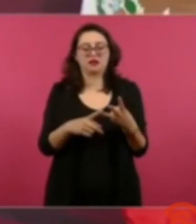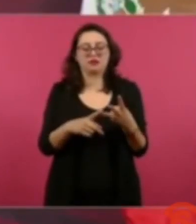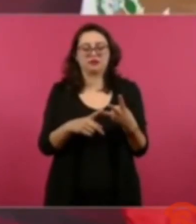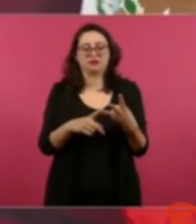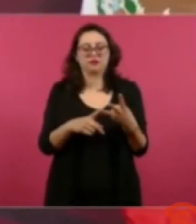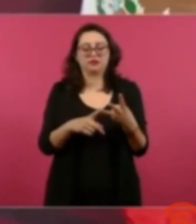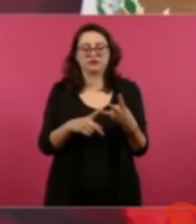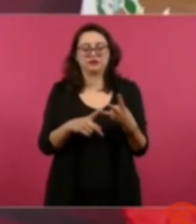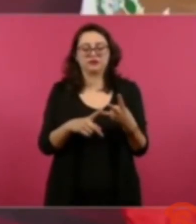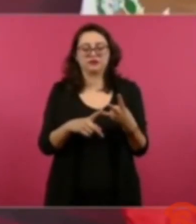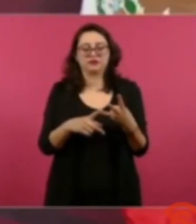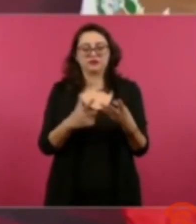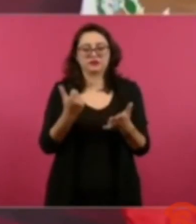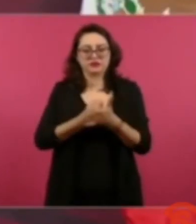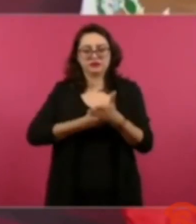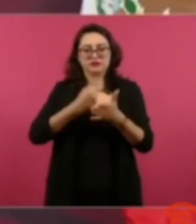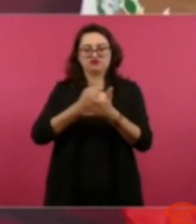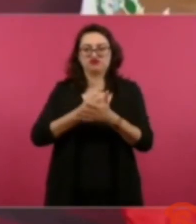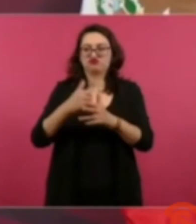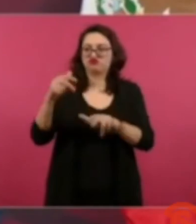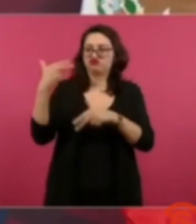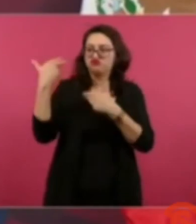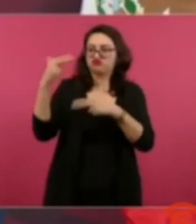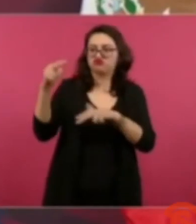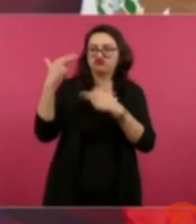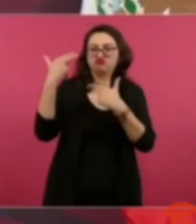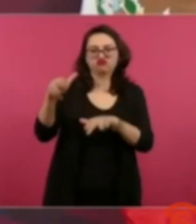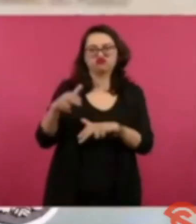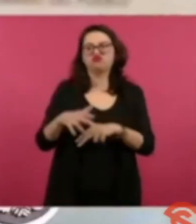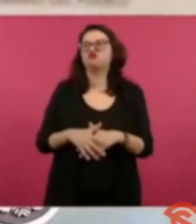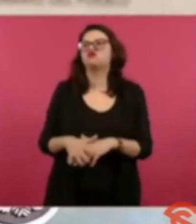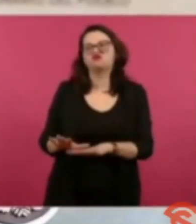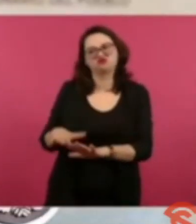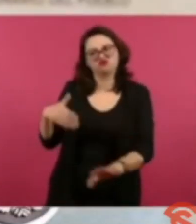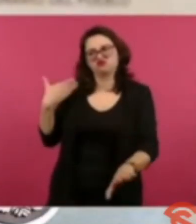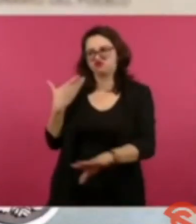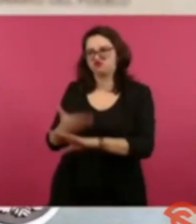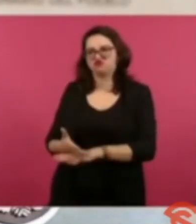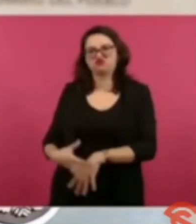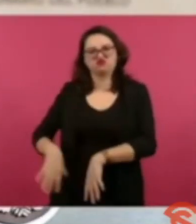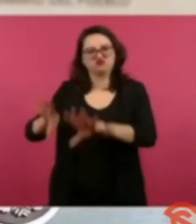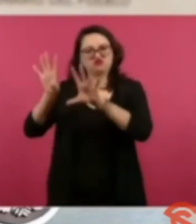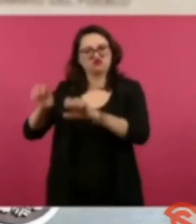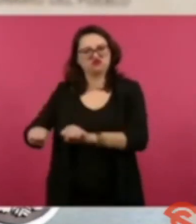a huelga, los encarcelan y pasan mucho tiempo